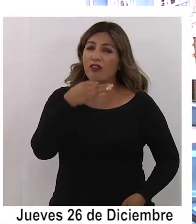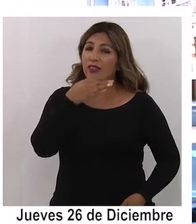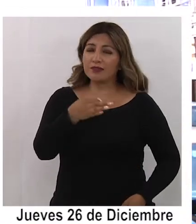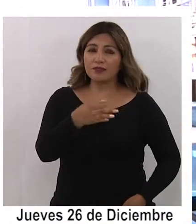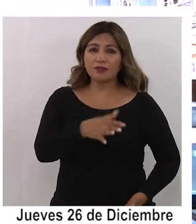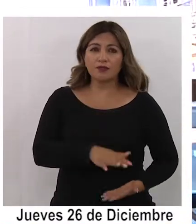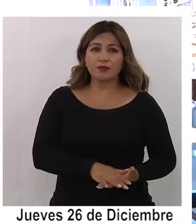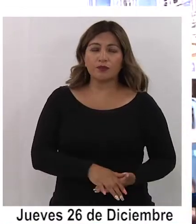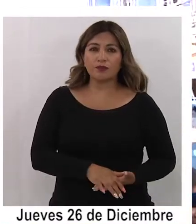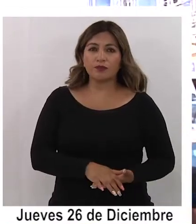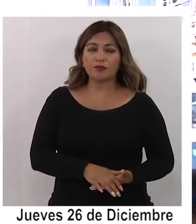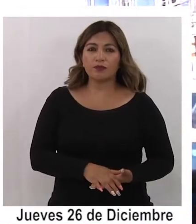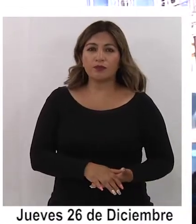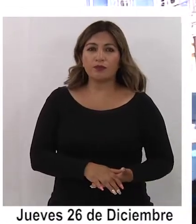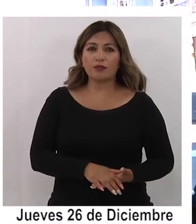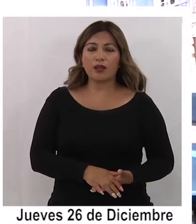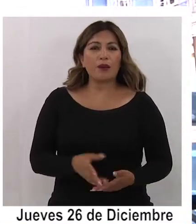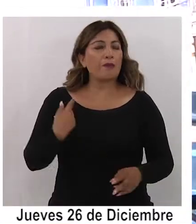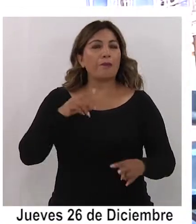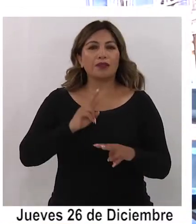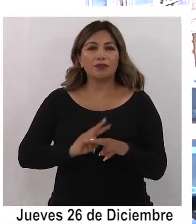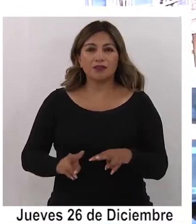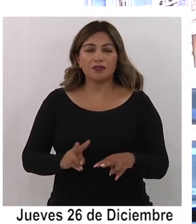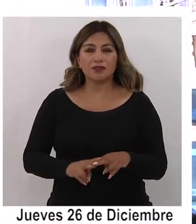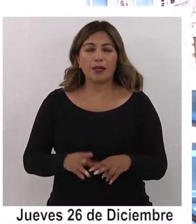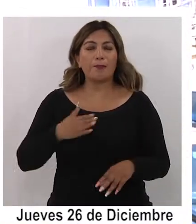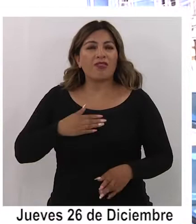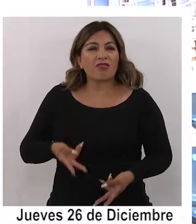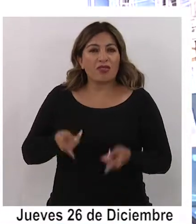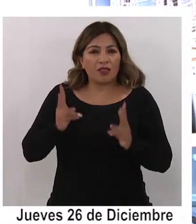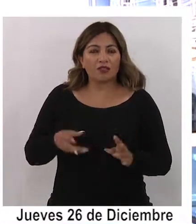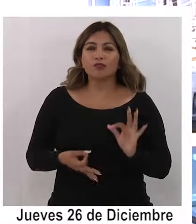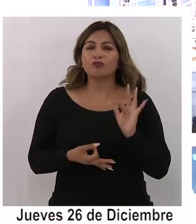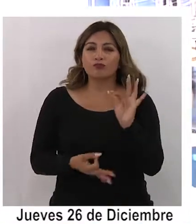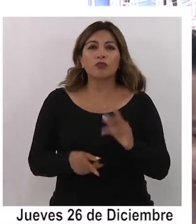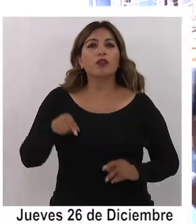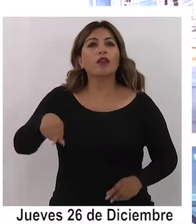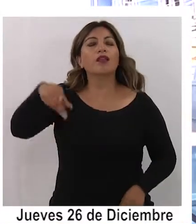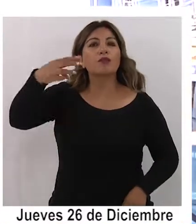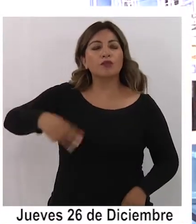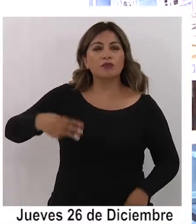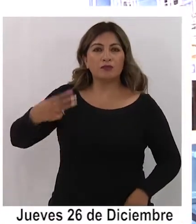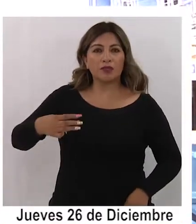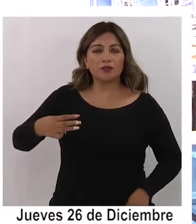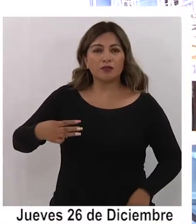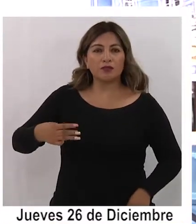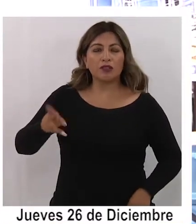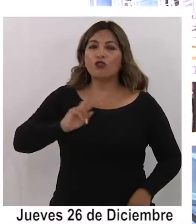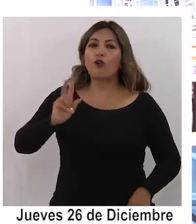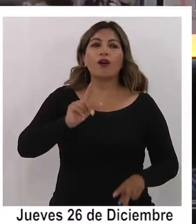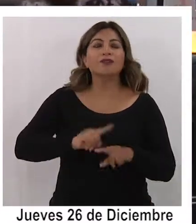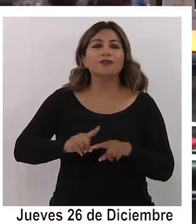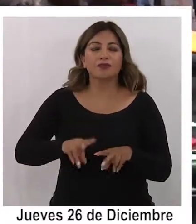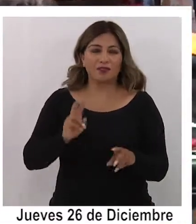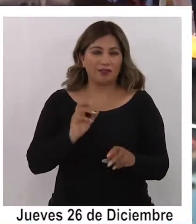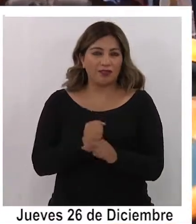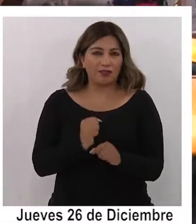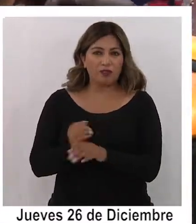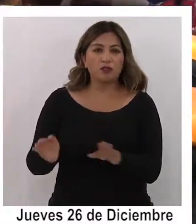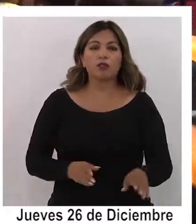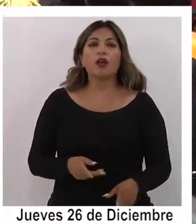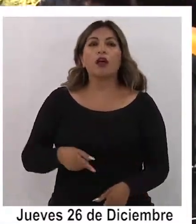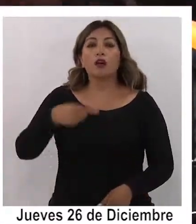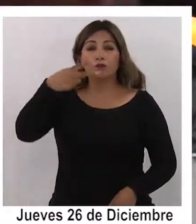agotar todas las instancias posibles por hacernos valer nuestros derechos, creo que aquí el municipio dejó de hacer su trabajo. Los